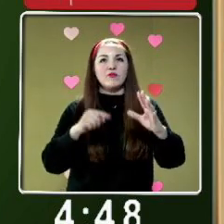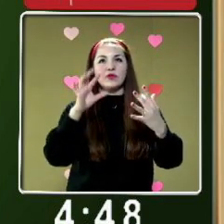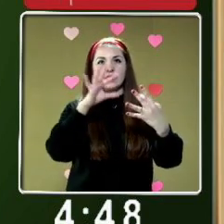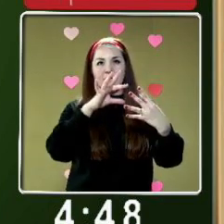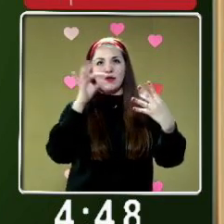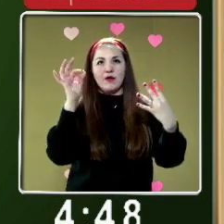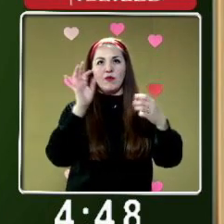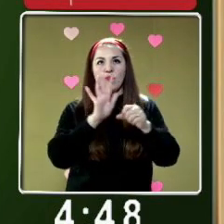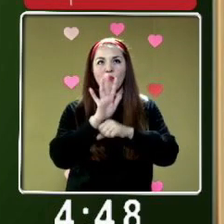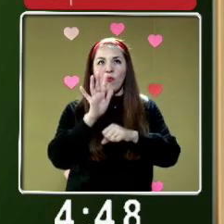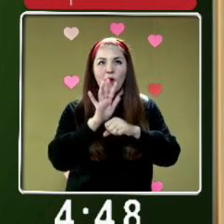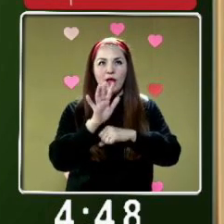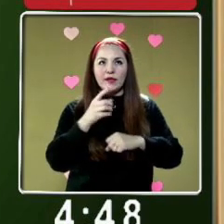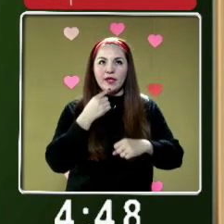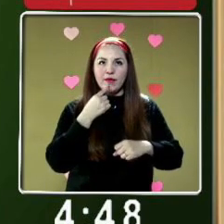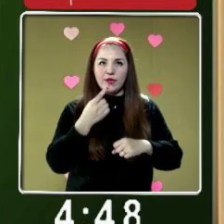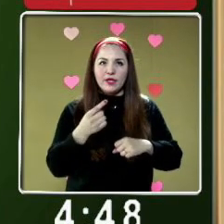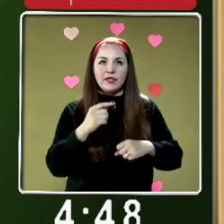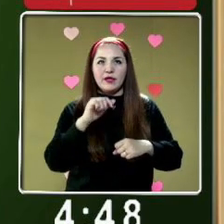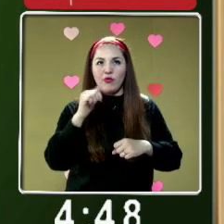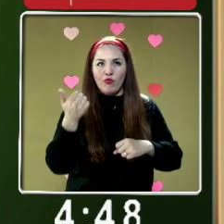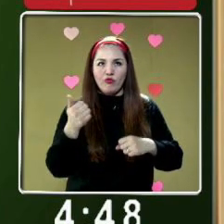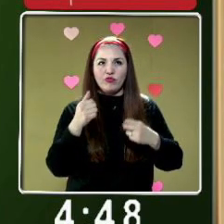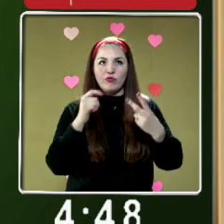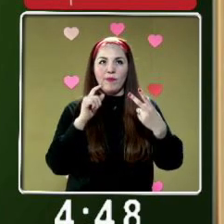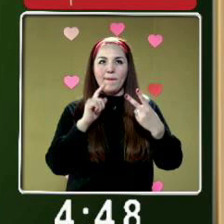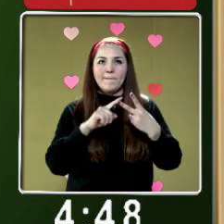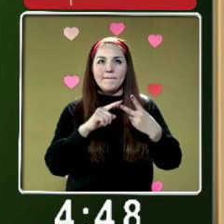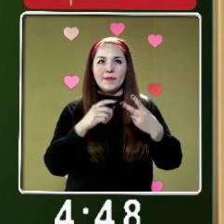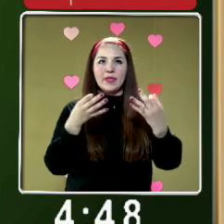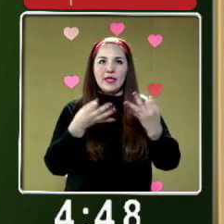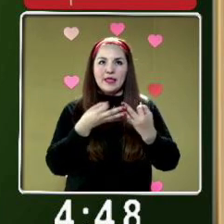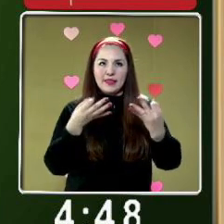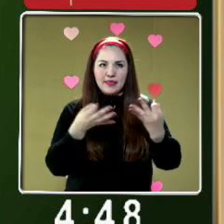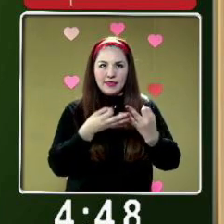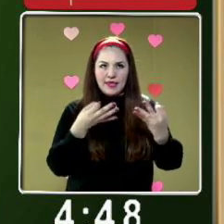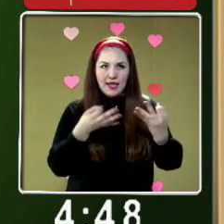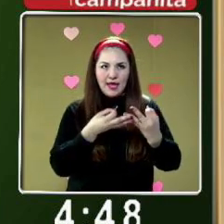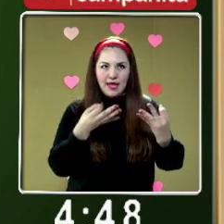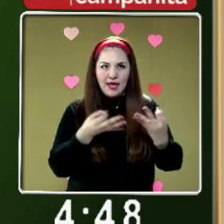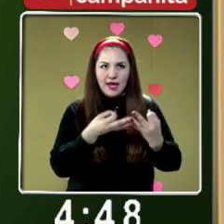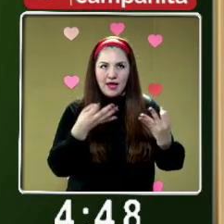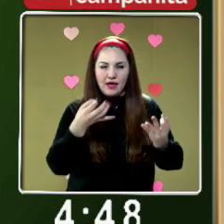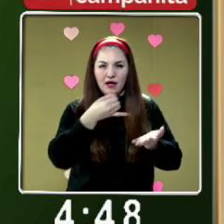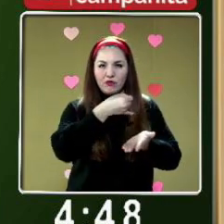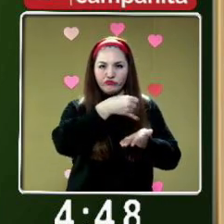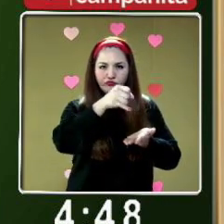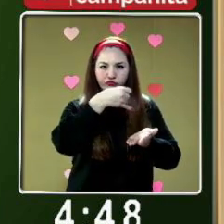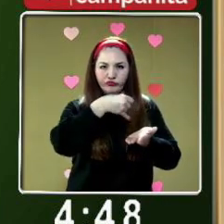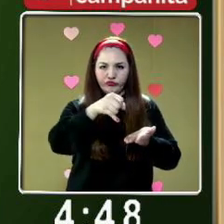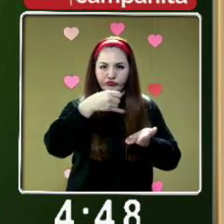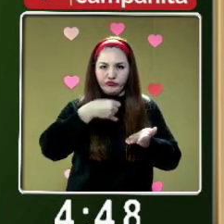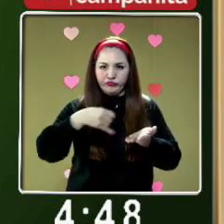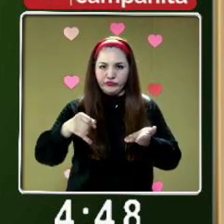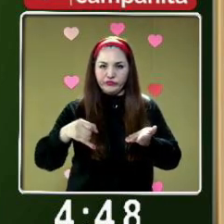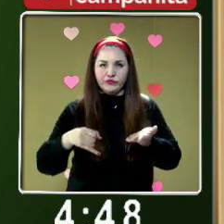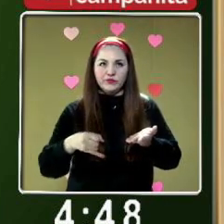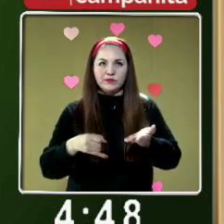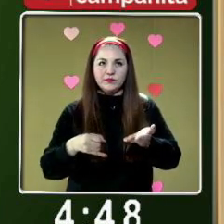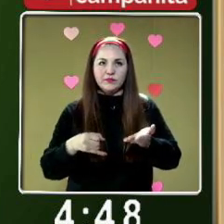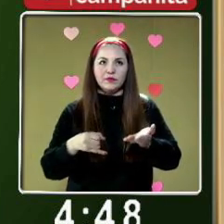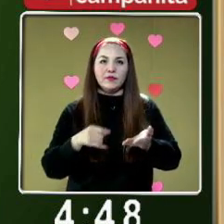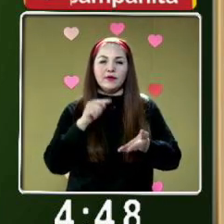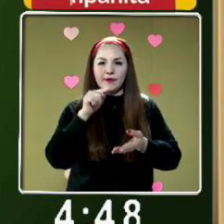de todas las respuestas, ¿verdad? Okay. También tenemos tierras para pastoreo, que fue una llanura que se cortó, maestra, por eso ahí viven